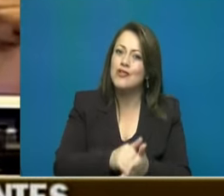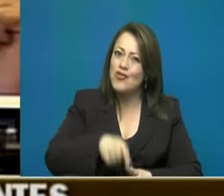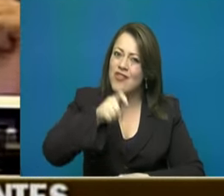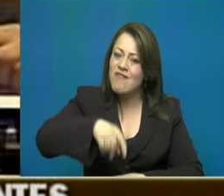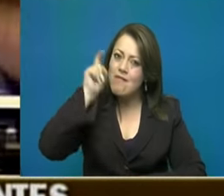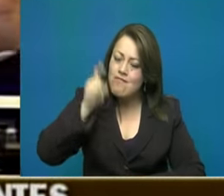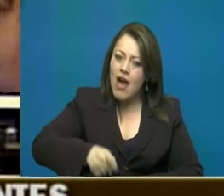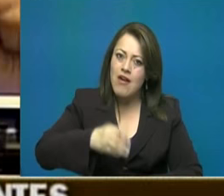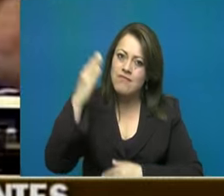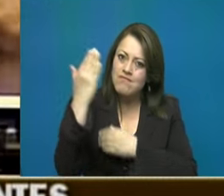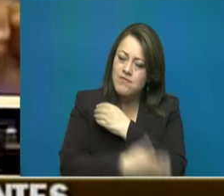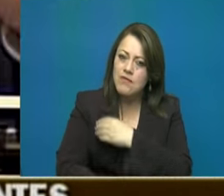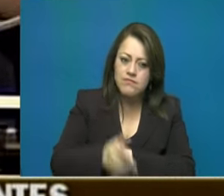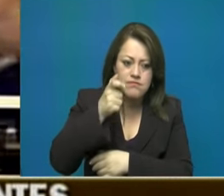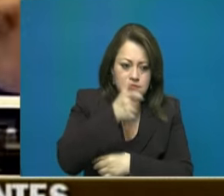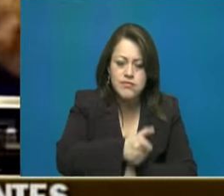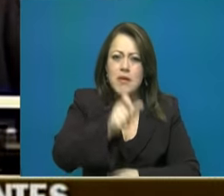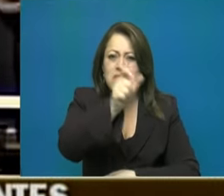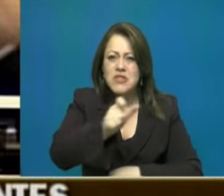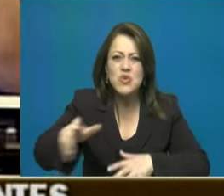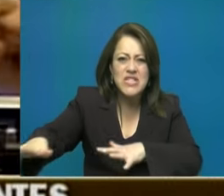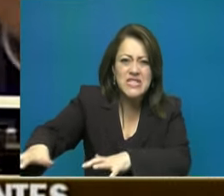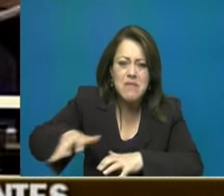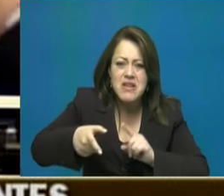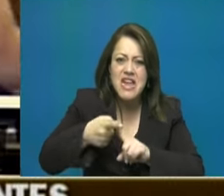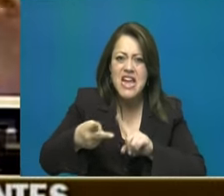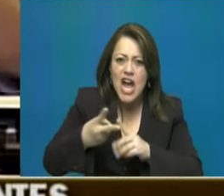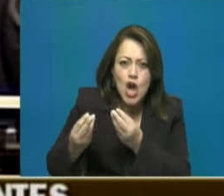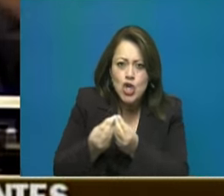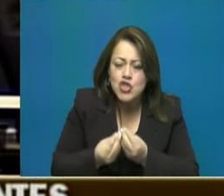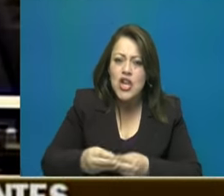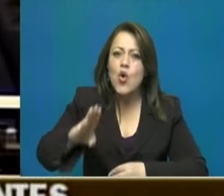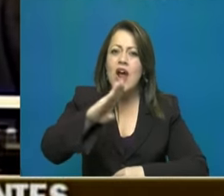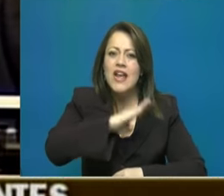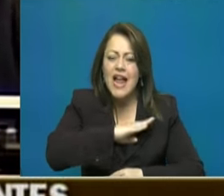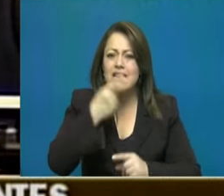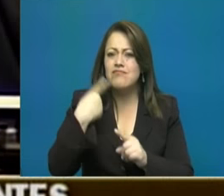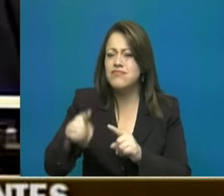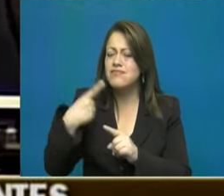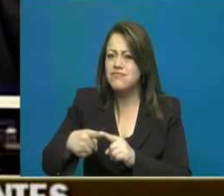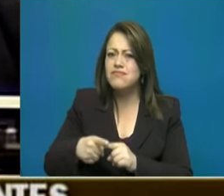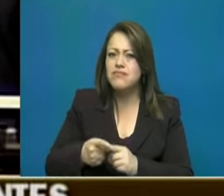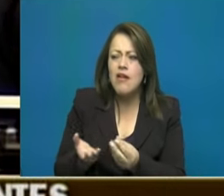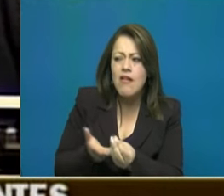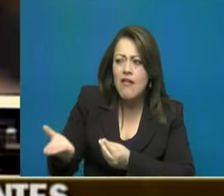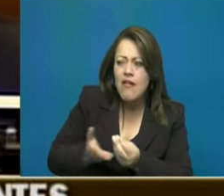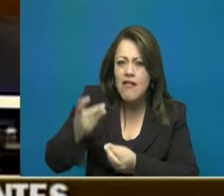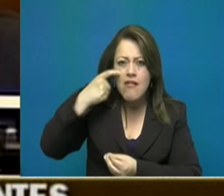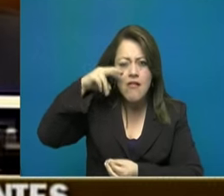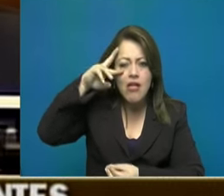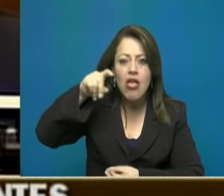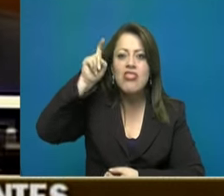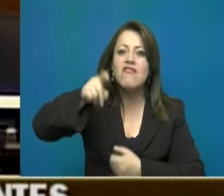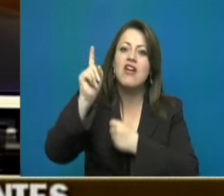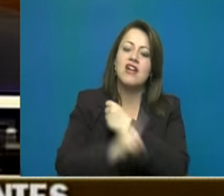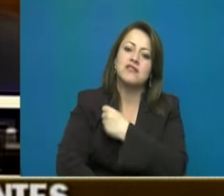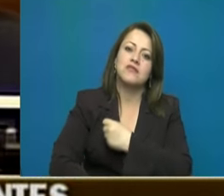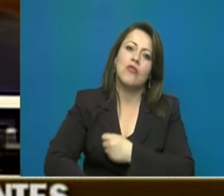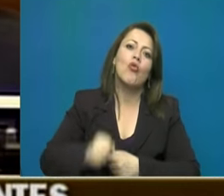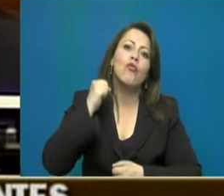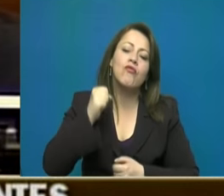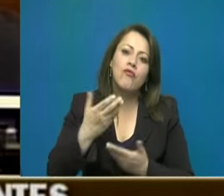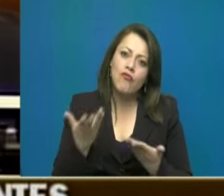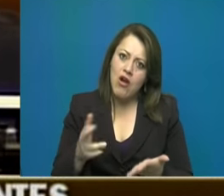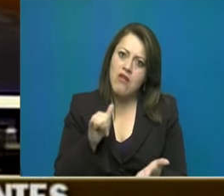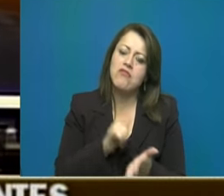medidas contra aquellos miembros de asambleas, consejos, los alcaldes, incluso en esa lógica de la continuidad que